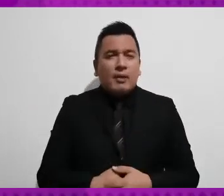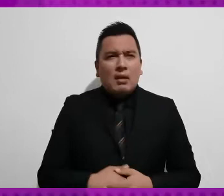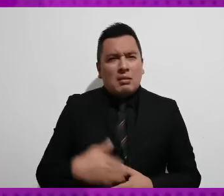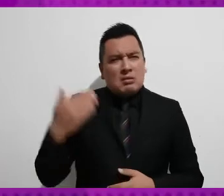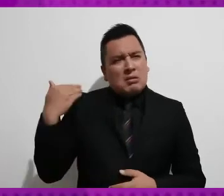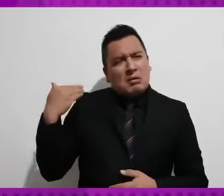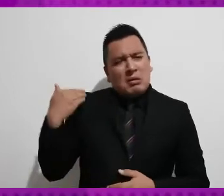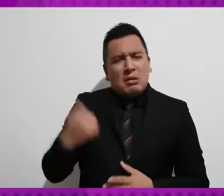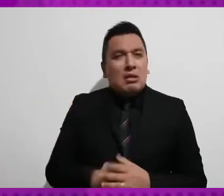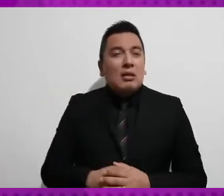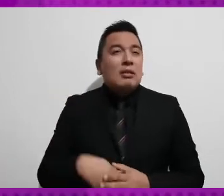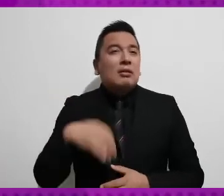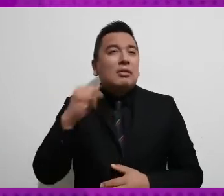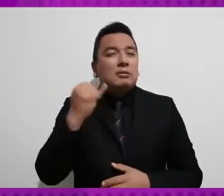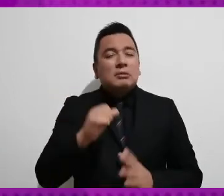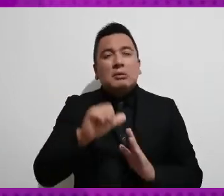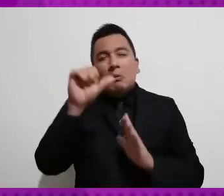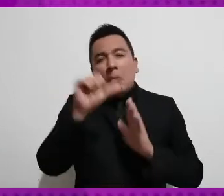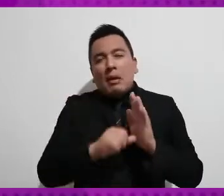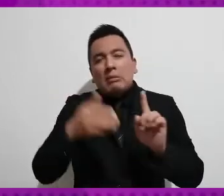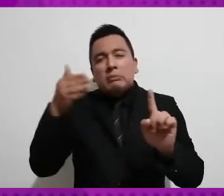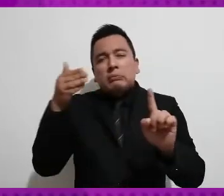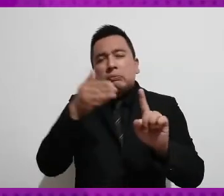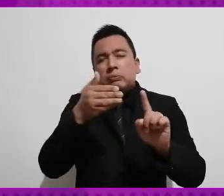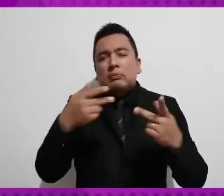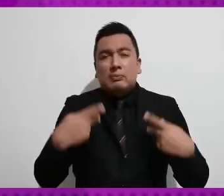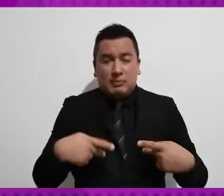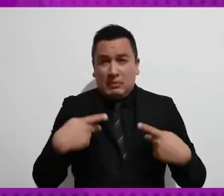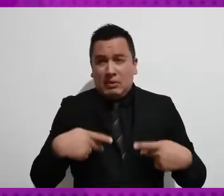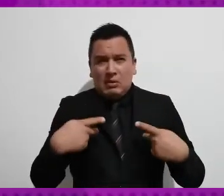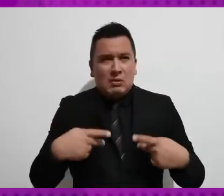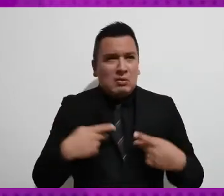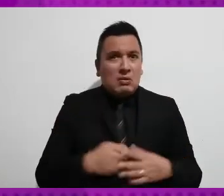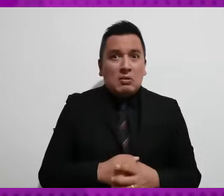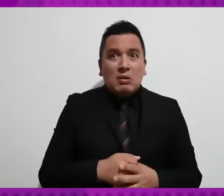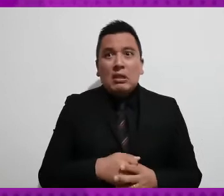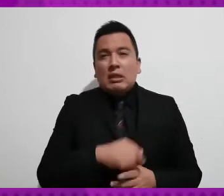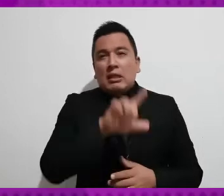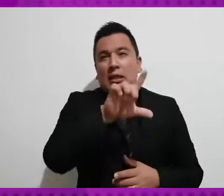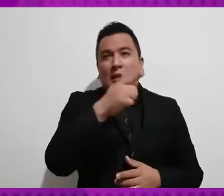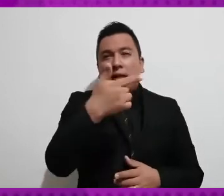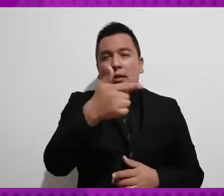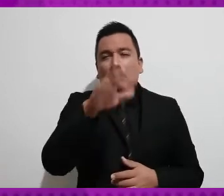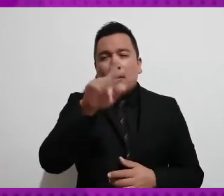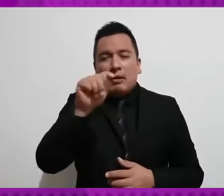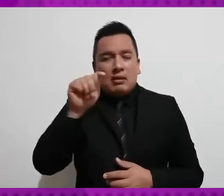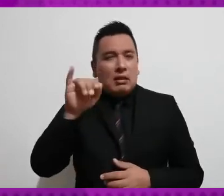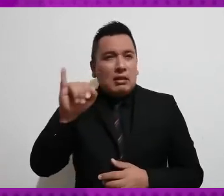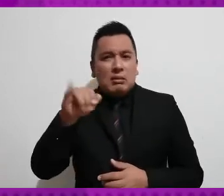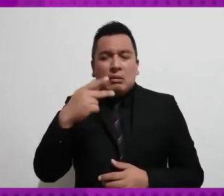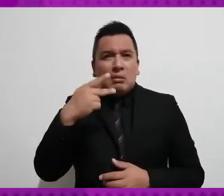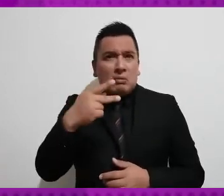que ahorita vamos a comentar un poquito más a fondo de ello, pero acabamos de terminar en días anteriores con este